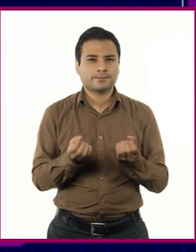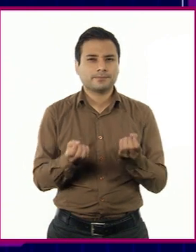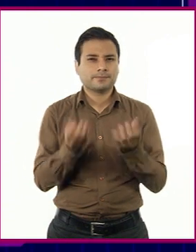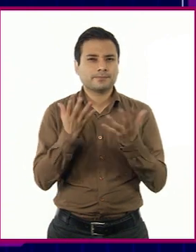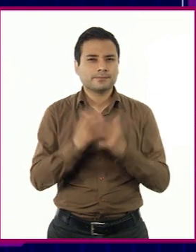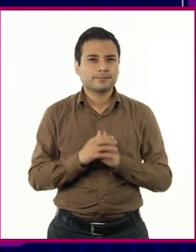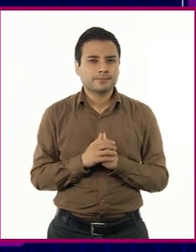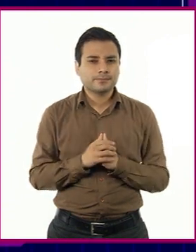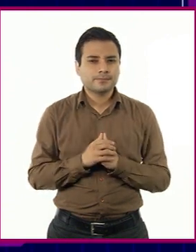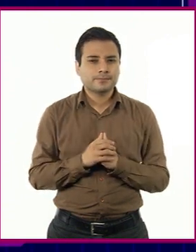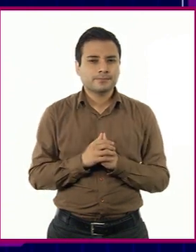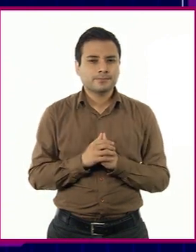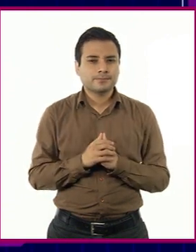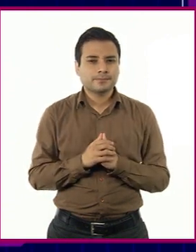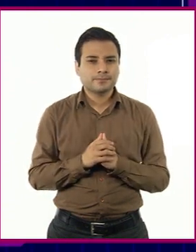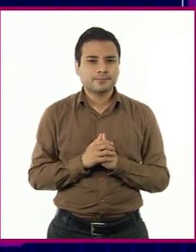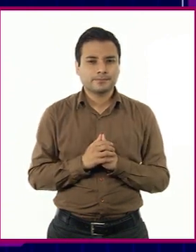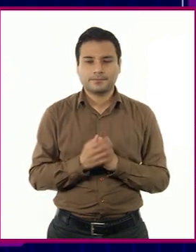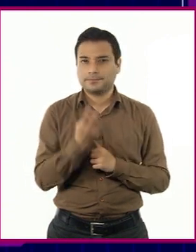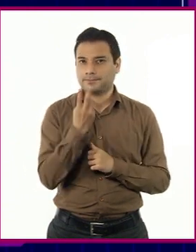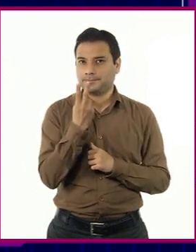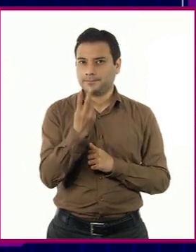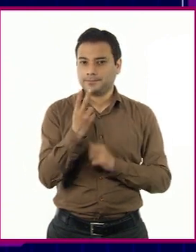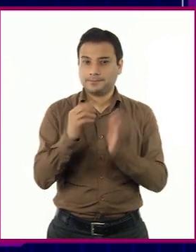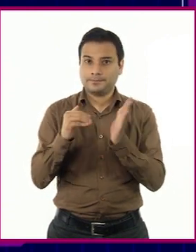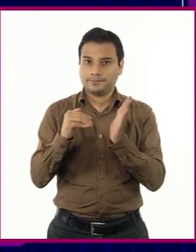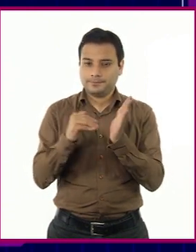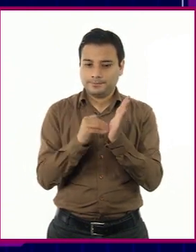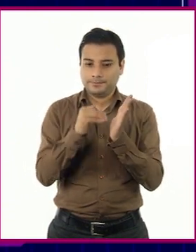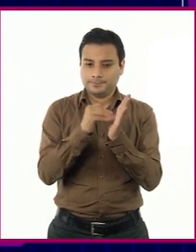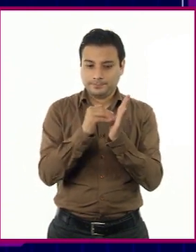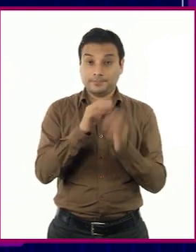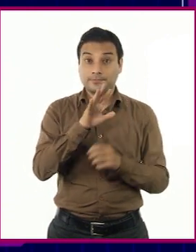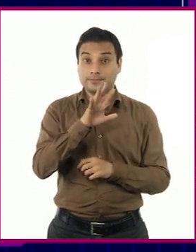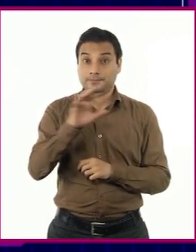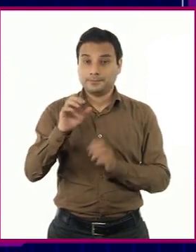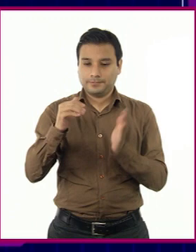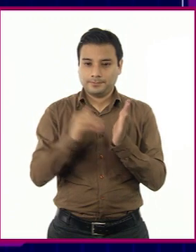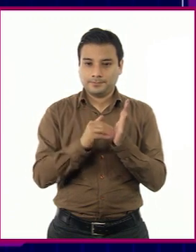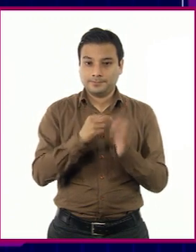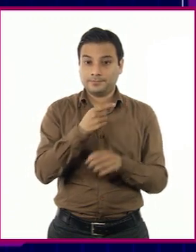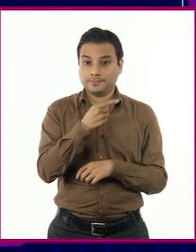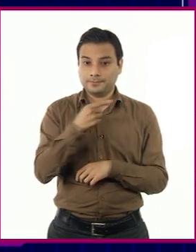al valor absoluto de 2,500,000 menos